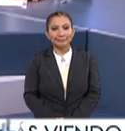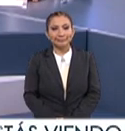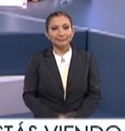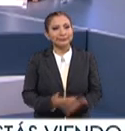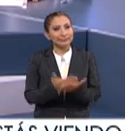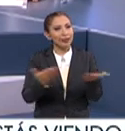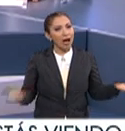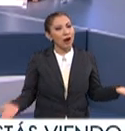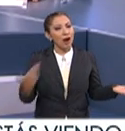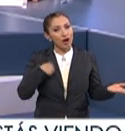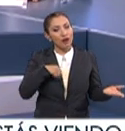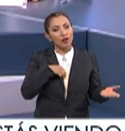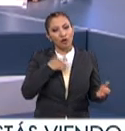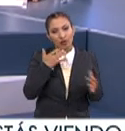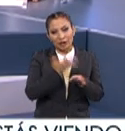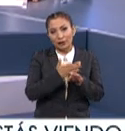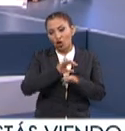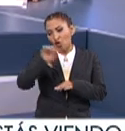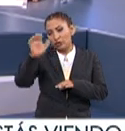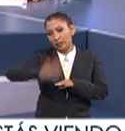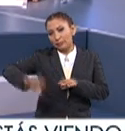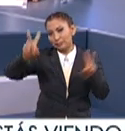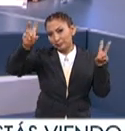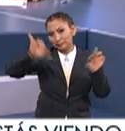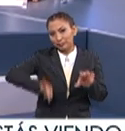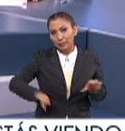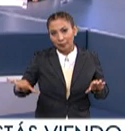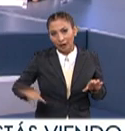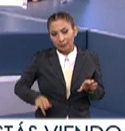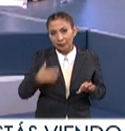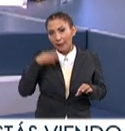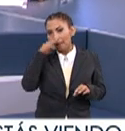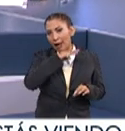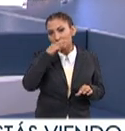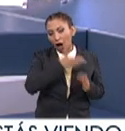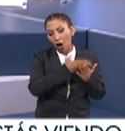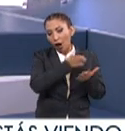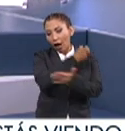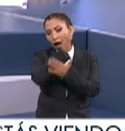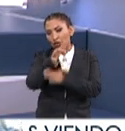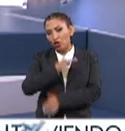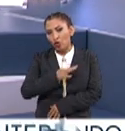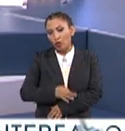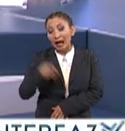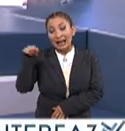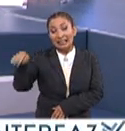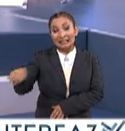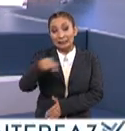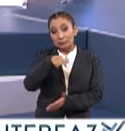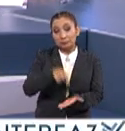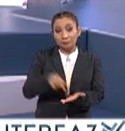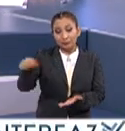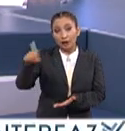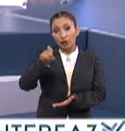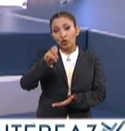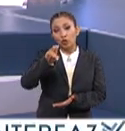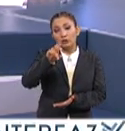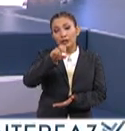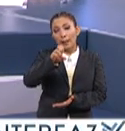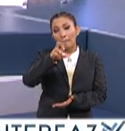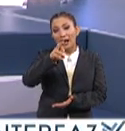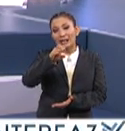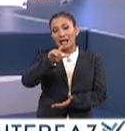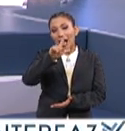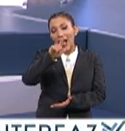Y bueno, ahora nos vamos a otra sección interesante. Desde Mazatlán nos vamos hasta Toluca. Ya se encuentra Dulce María